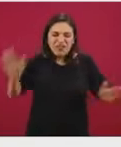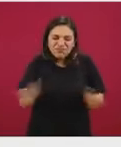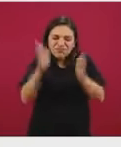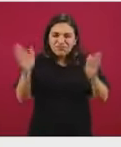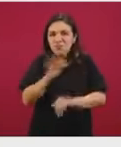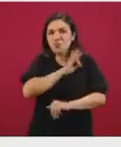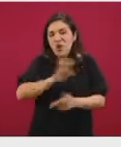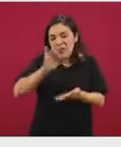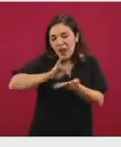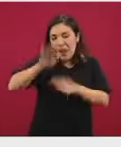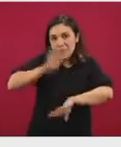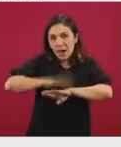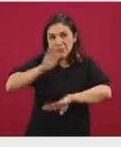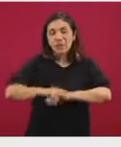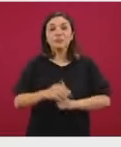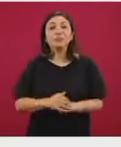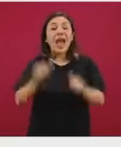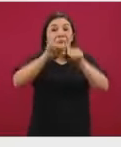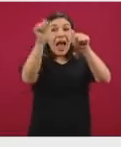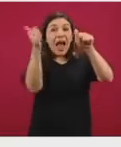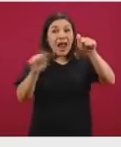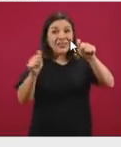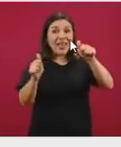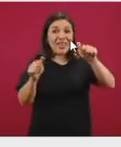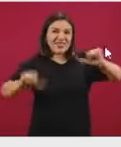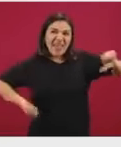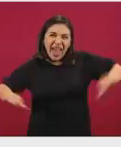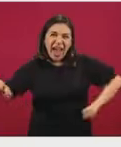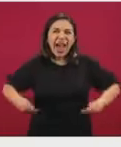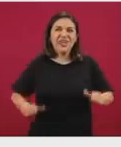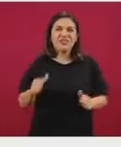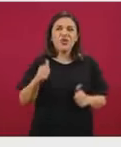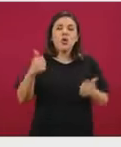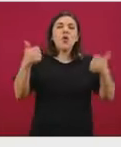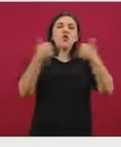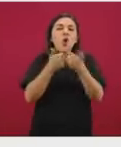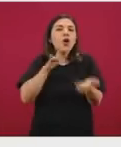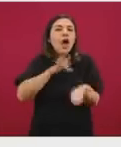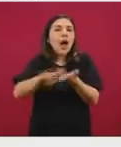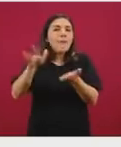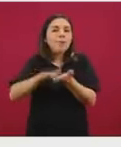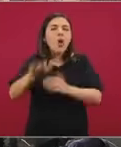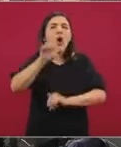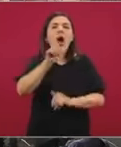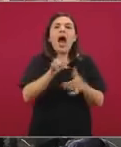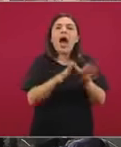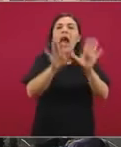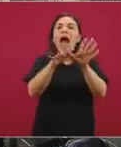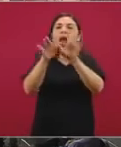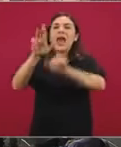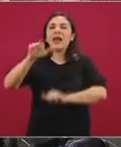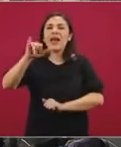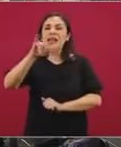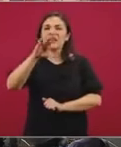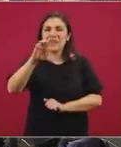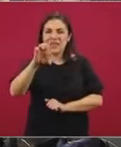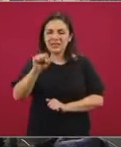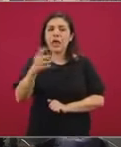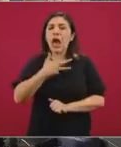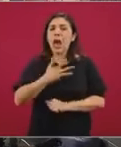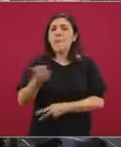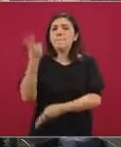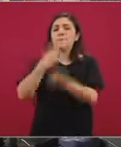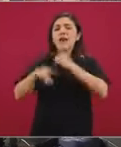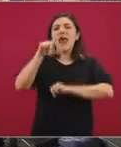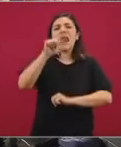lectura. En el caso de artes escénicas, y fundamentalmente gracias al apoyo de Alas y Raíces, estará con nosotros